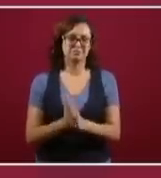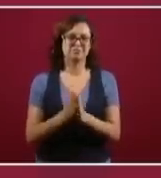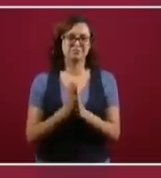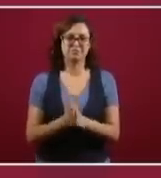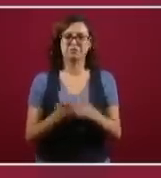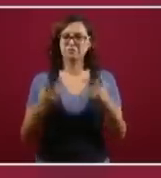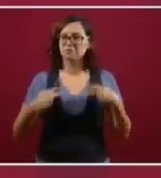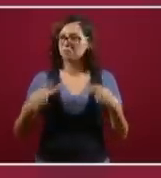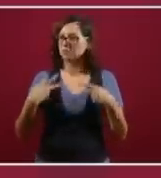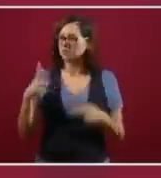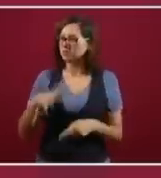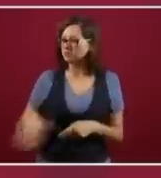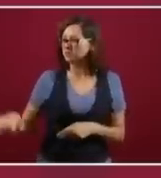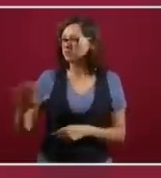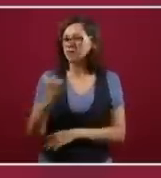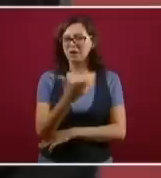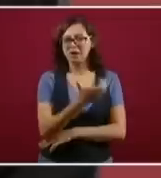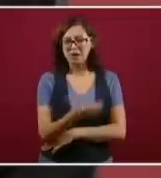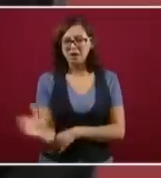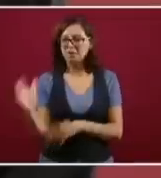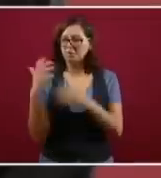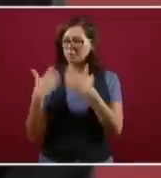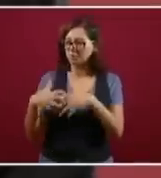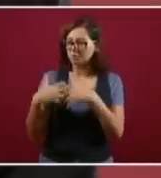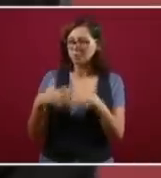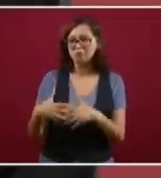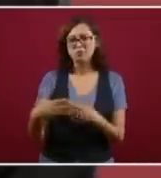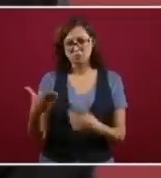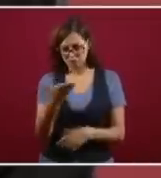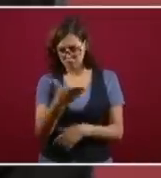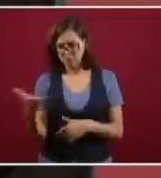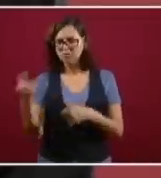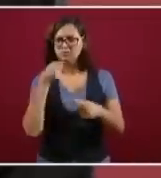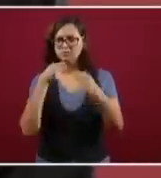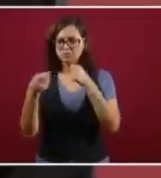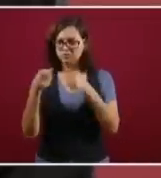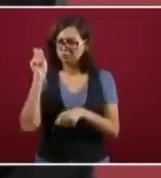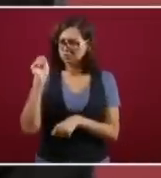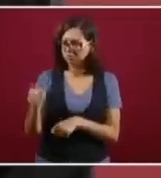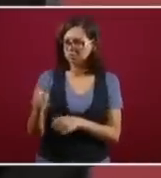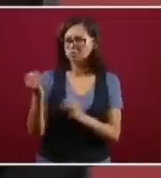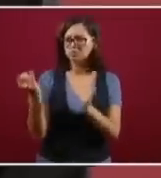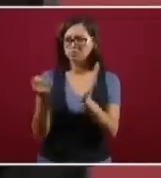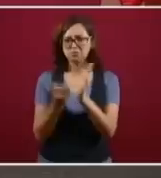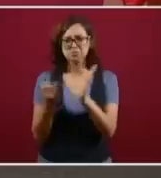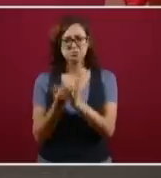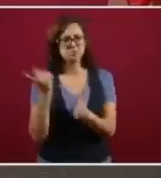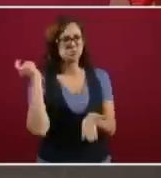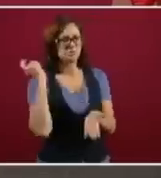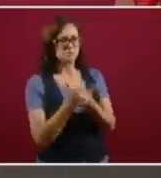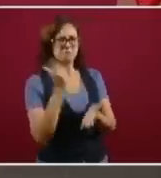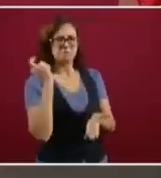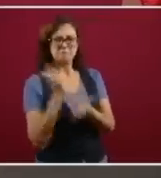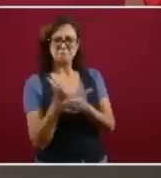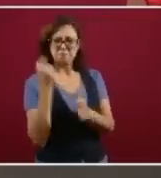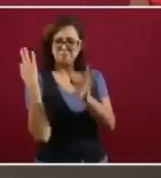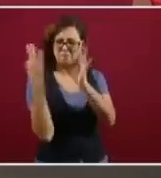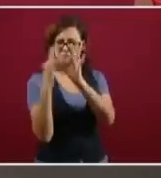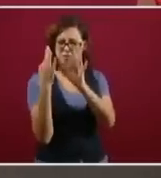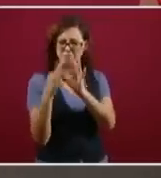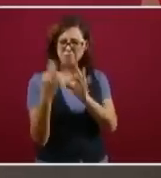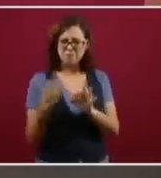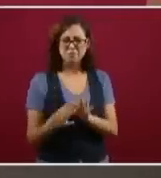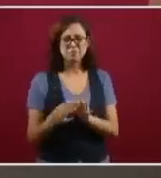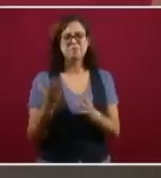al campesino, al obrero, ustedes mismos que pagan impuestos,